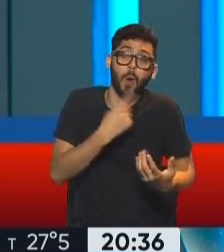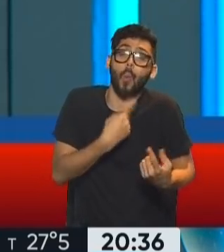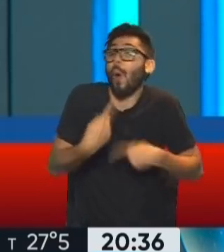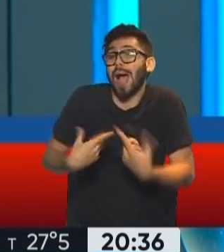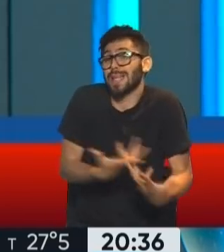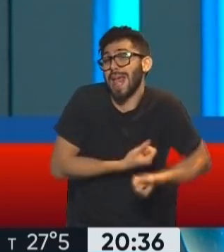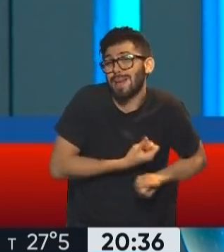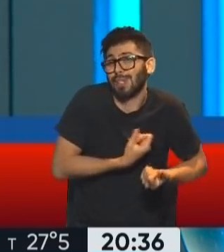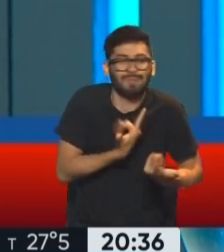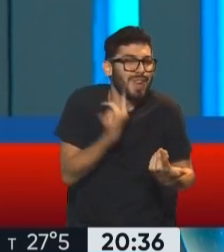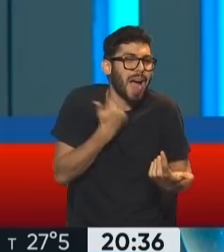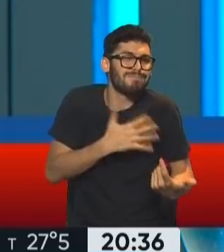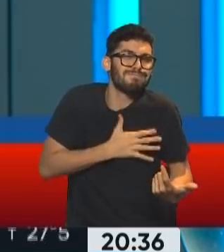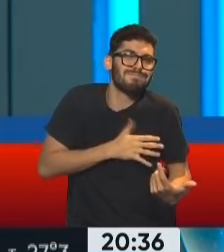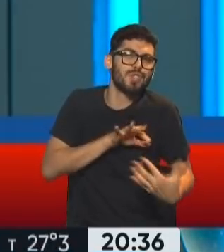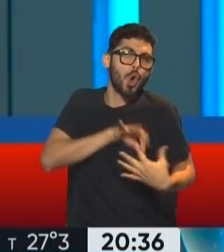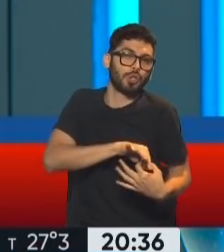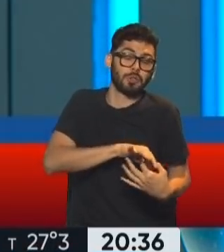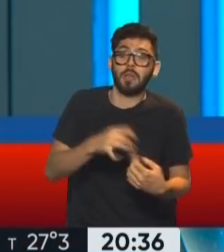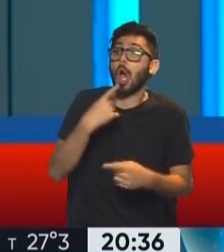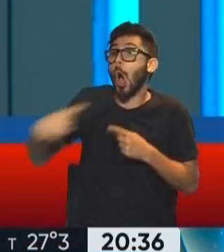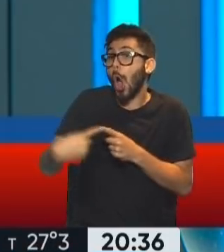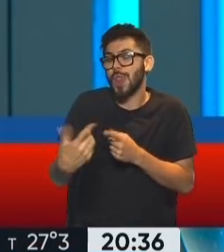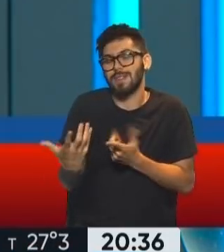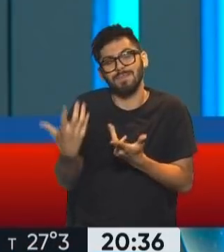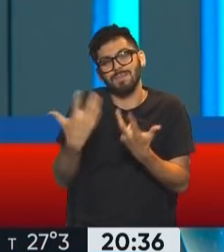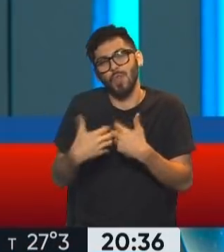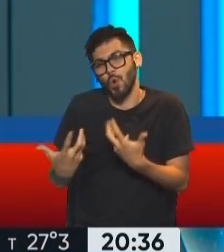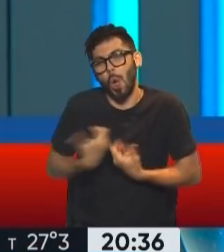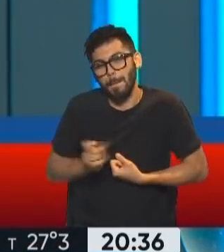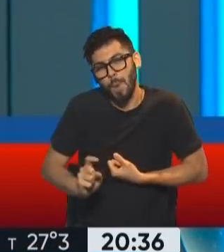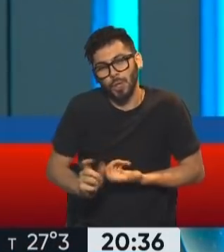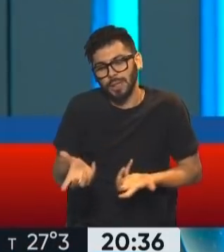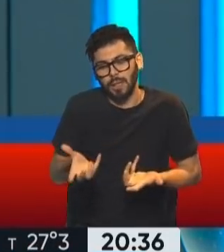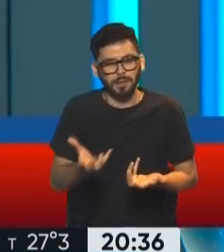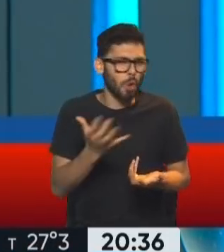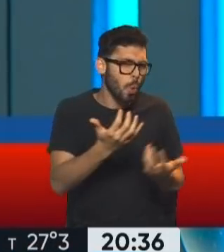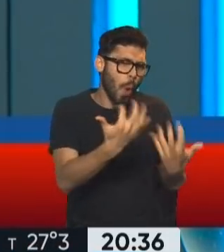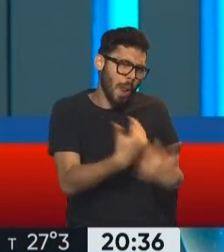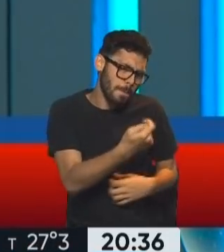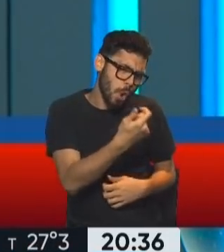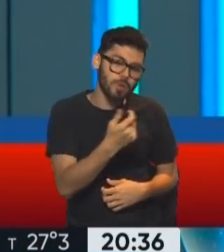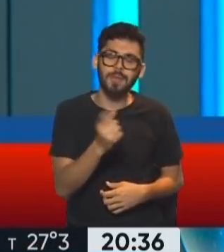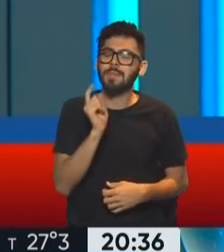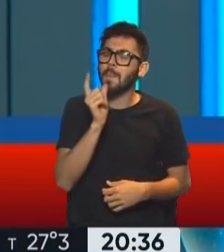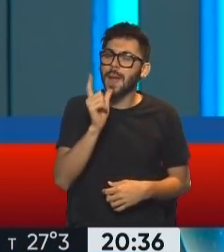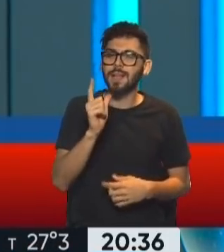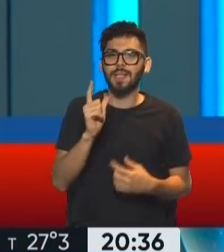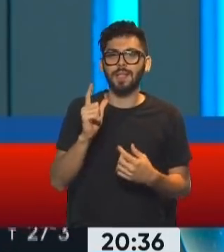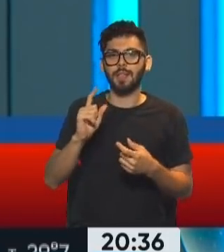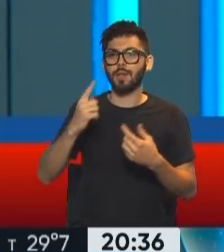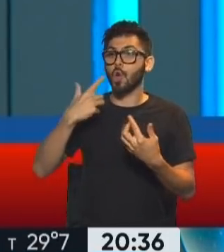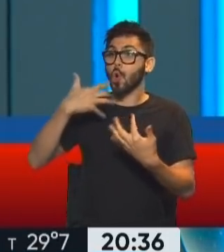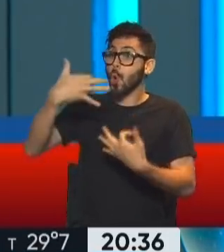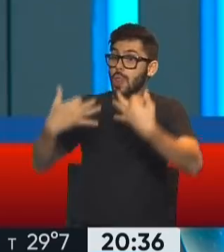apoyando y los que están en contra de él no van a seguir apoyándolo. Que son pocos, había muchas ausencias. Yo creo que la también, judicialización de la política no favorece